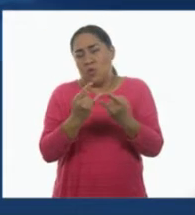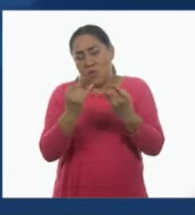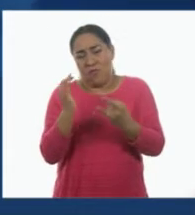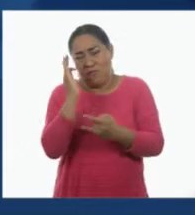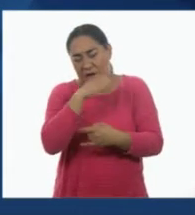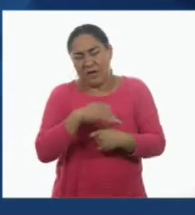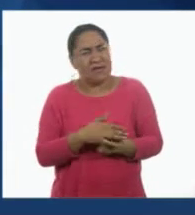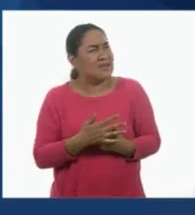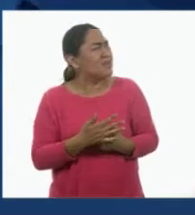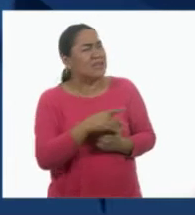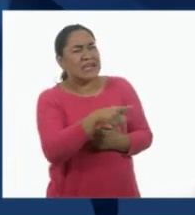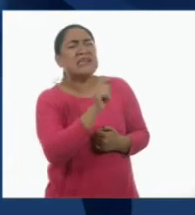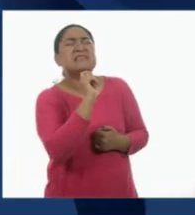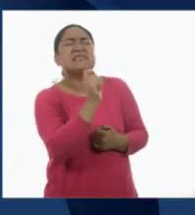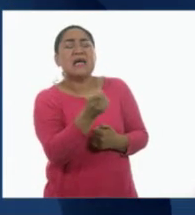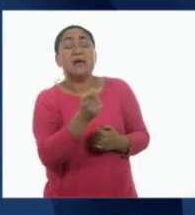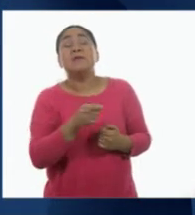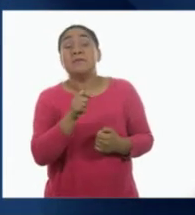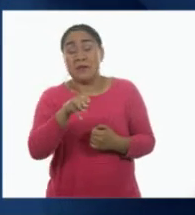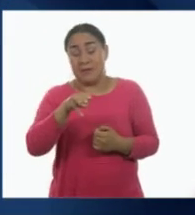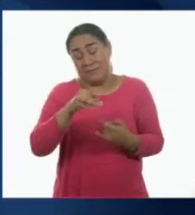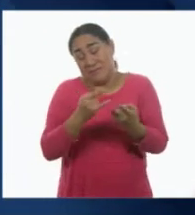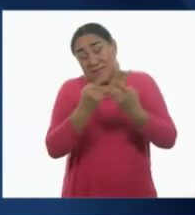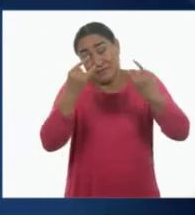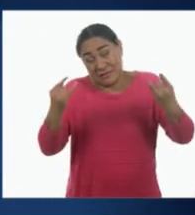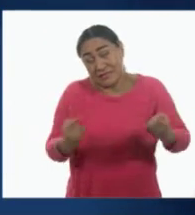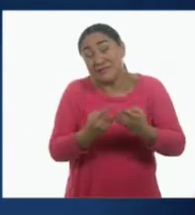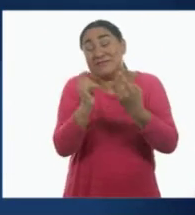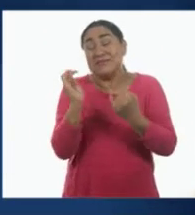significa eso, maestra? La narración mítica